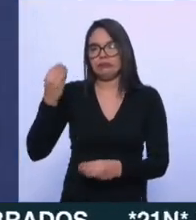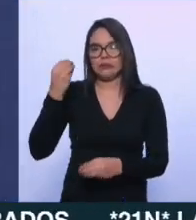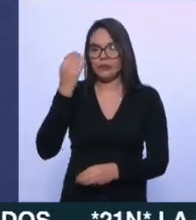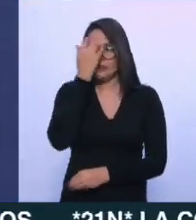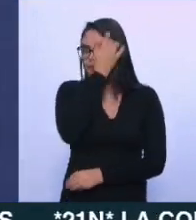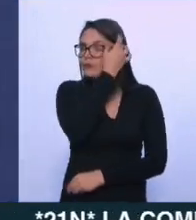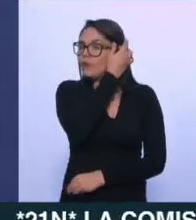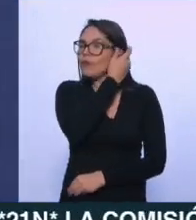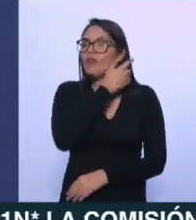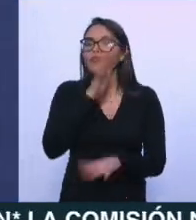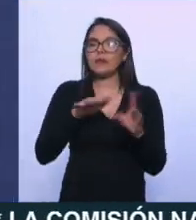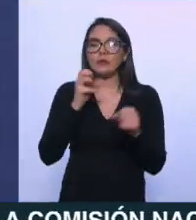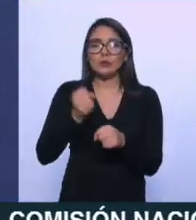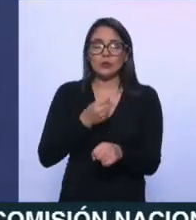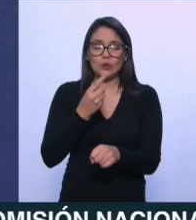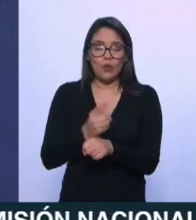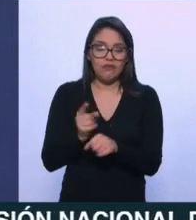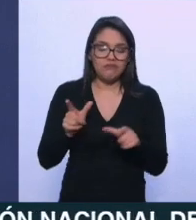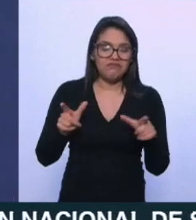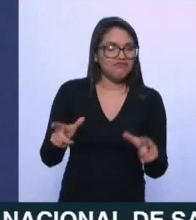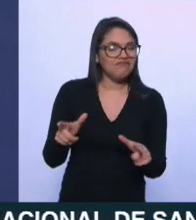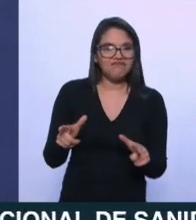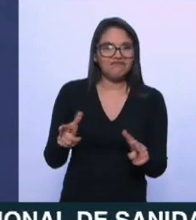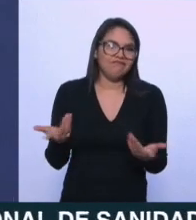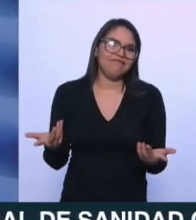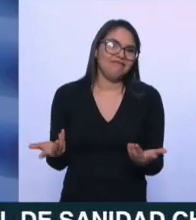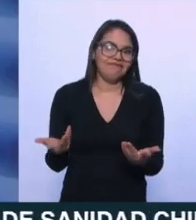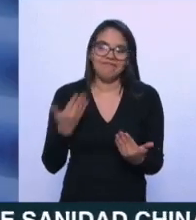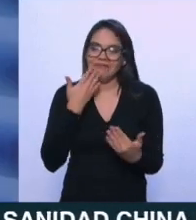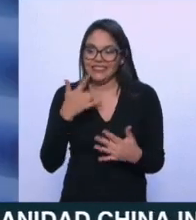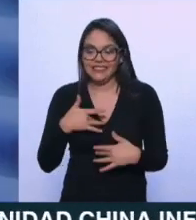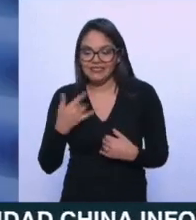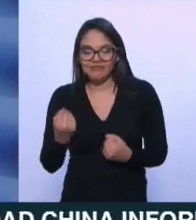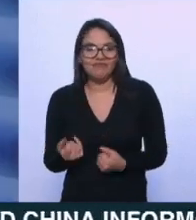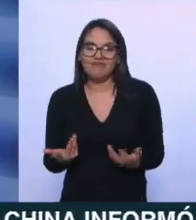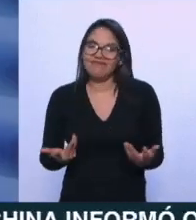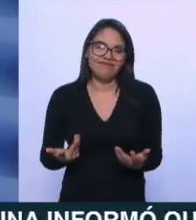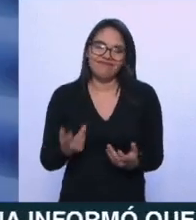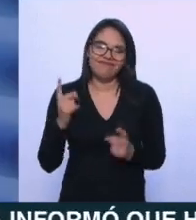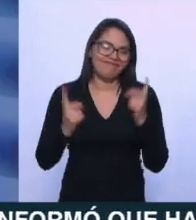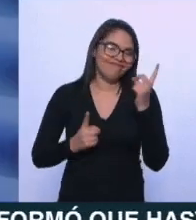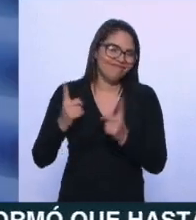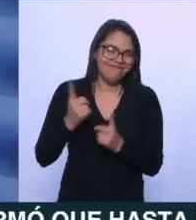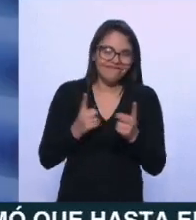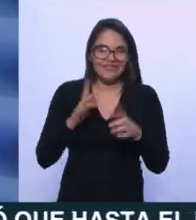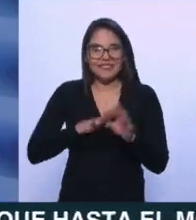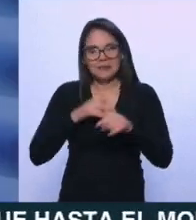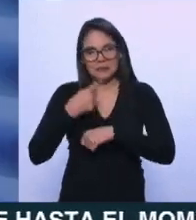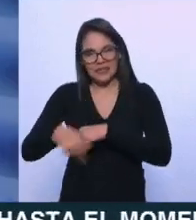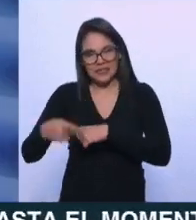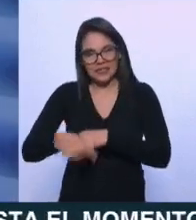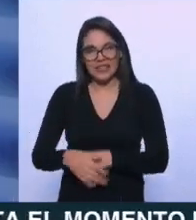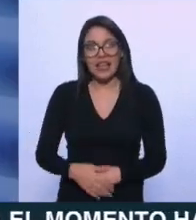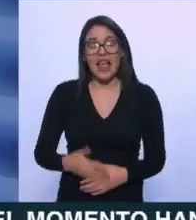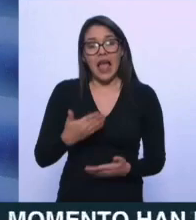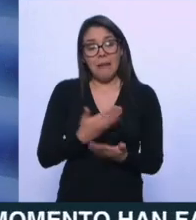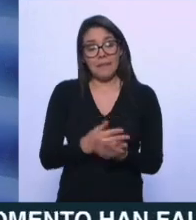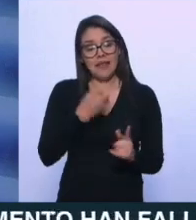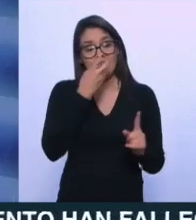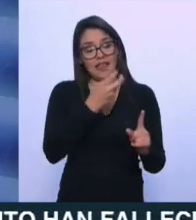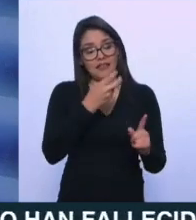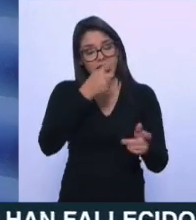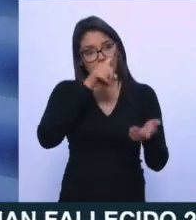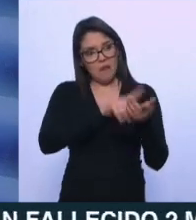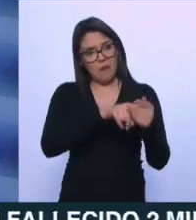sus cuestiones de seguridad pues dejan mucho que desear y el esquema más que nada, las unidades son un problema, pero